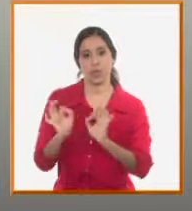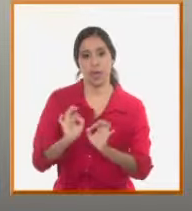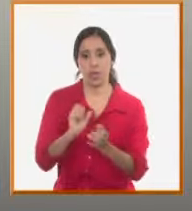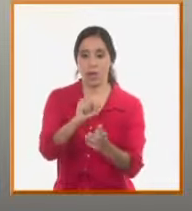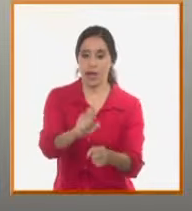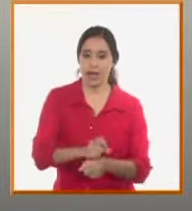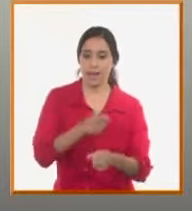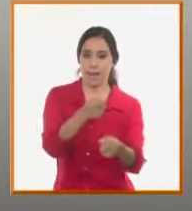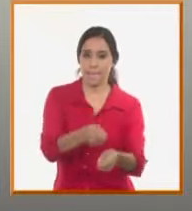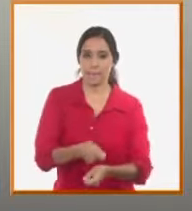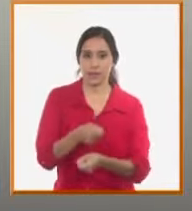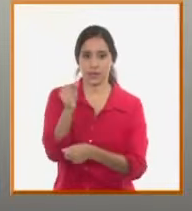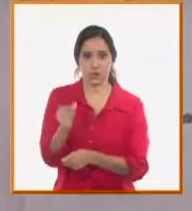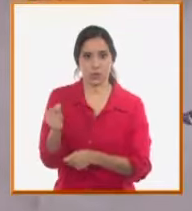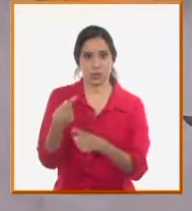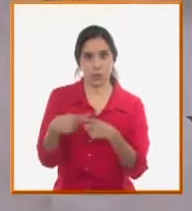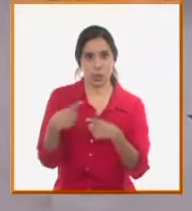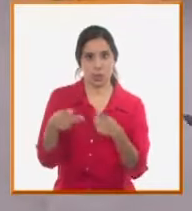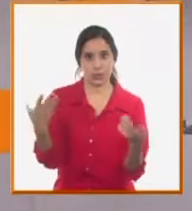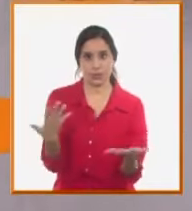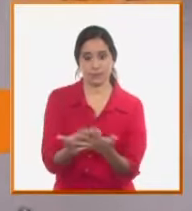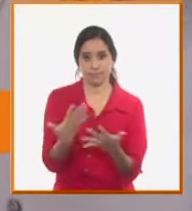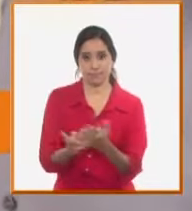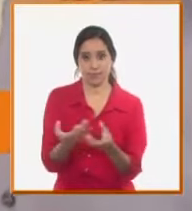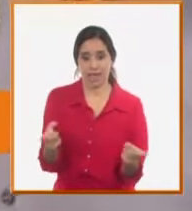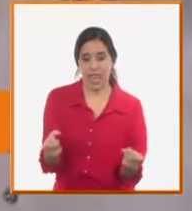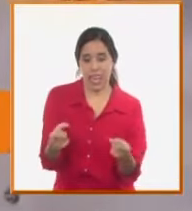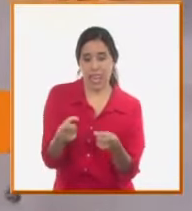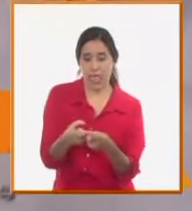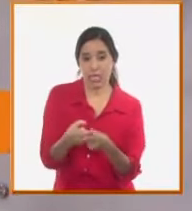unidades productoras. Hemos desarrollado con la empresa Seguro